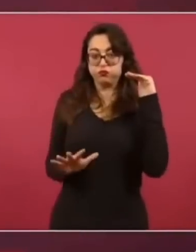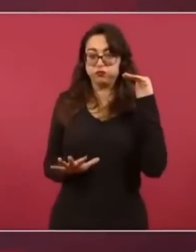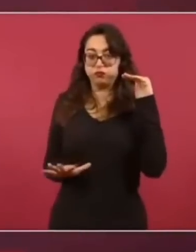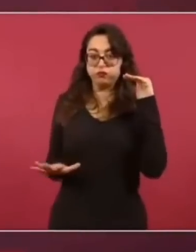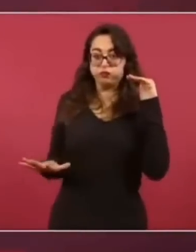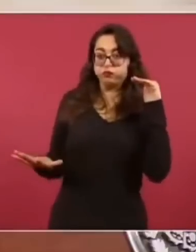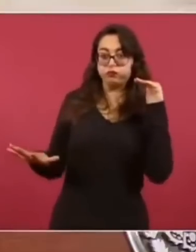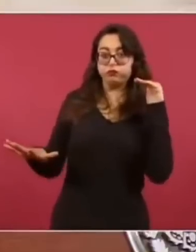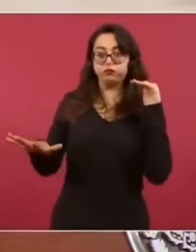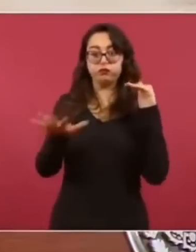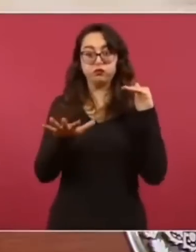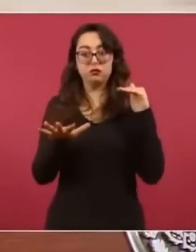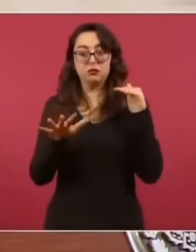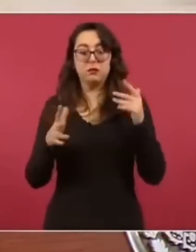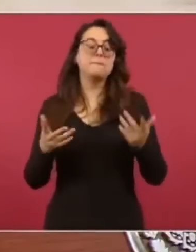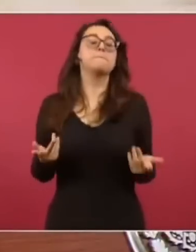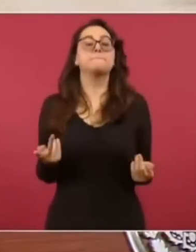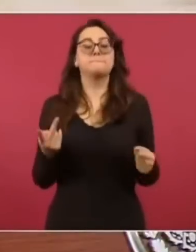más cala,